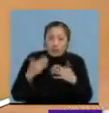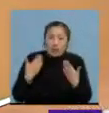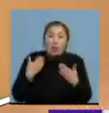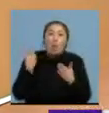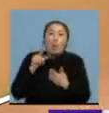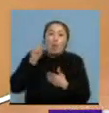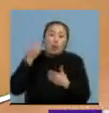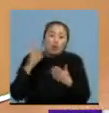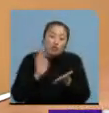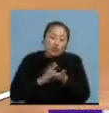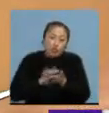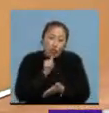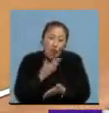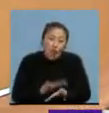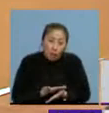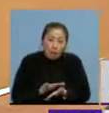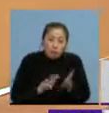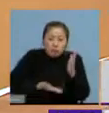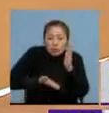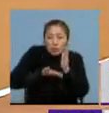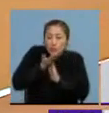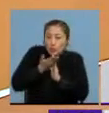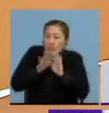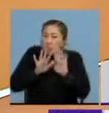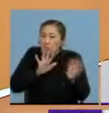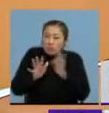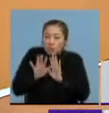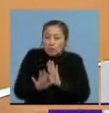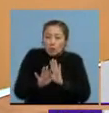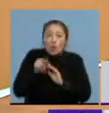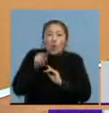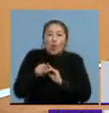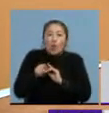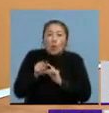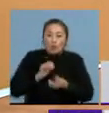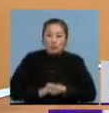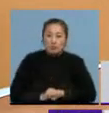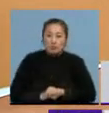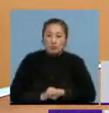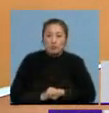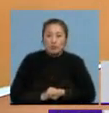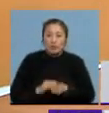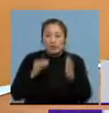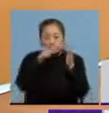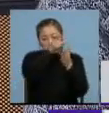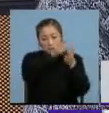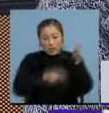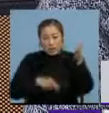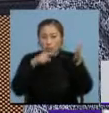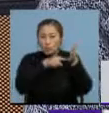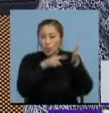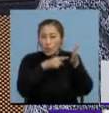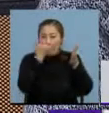sobre todo el agua y en él uno de los rubros que componen lo que es la factura la